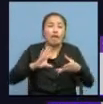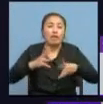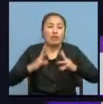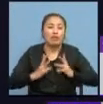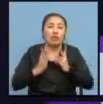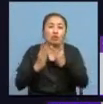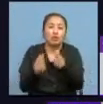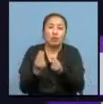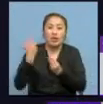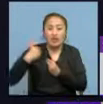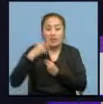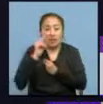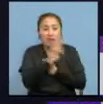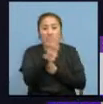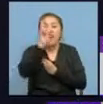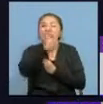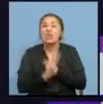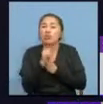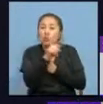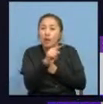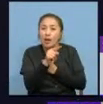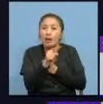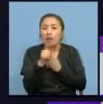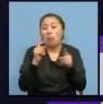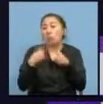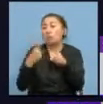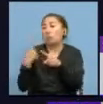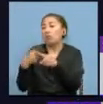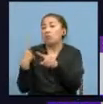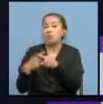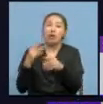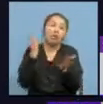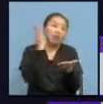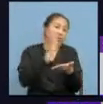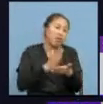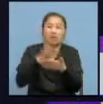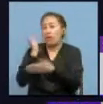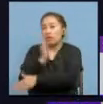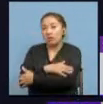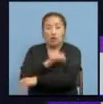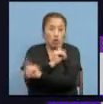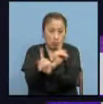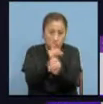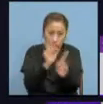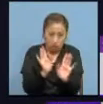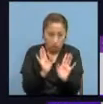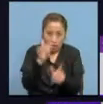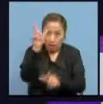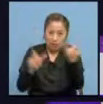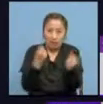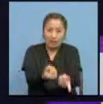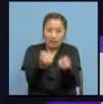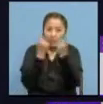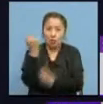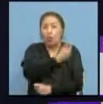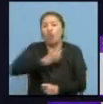vez que desde Argentina se ve a Venezuela, que no se politice, que no entremos a decir derecha, izquierda, no, acá la gente necesita un